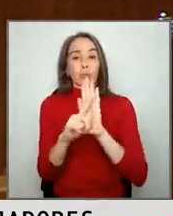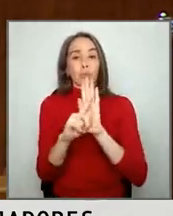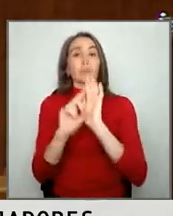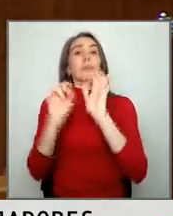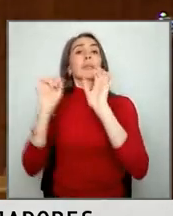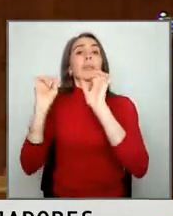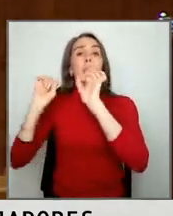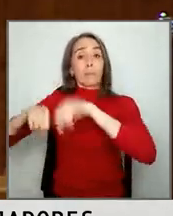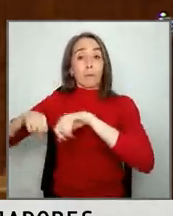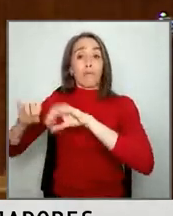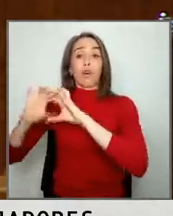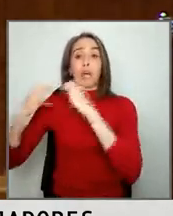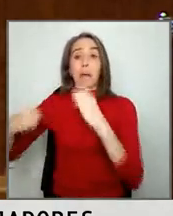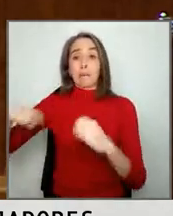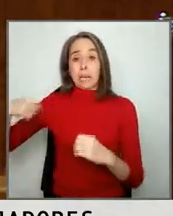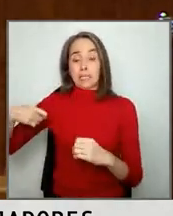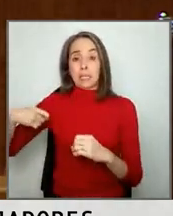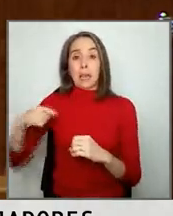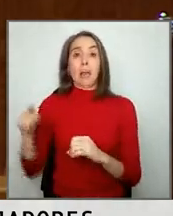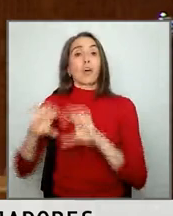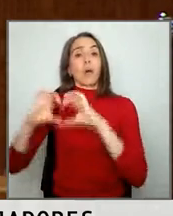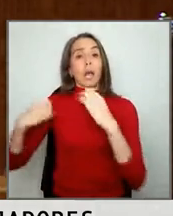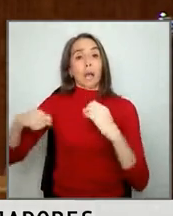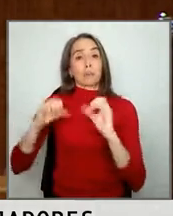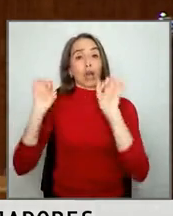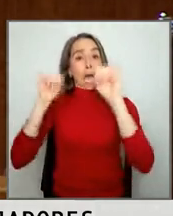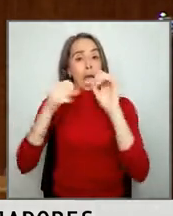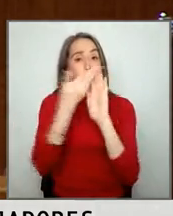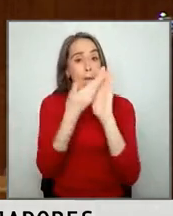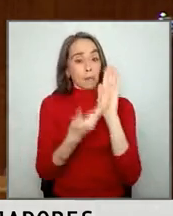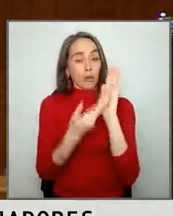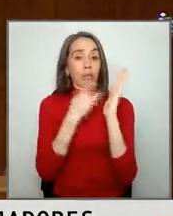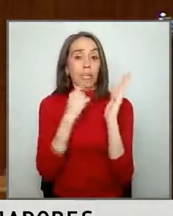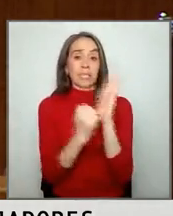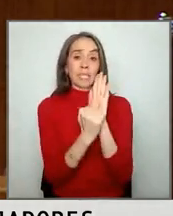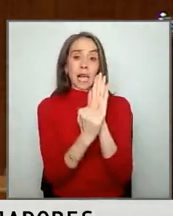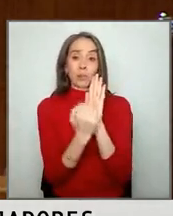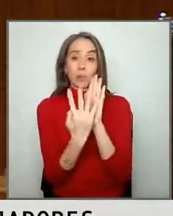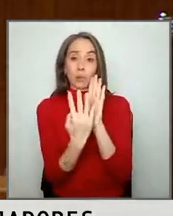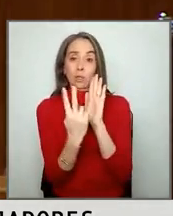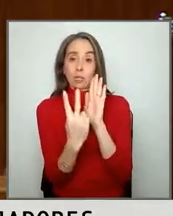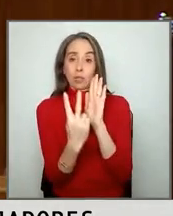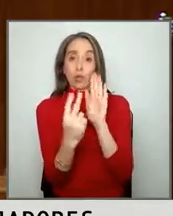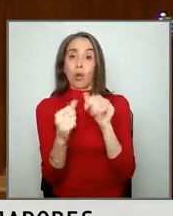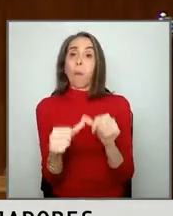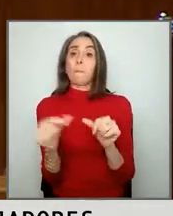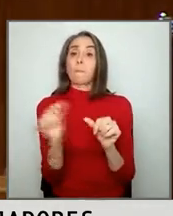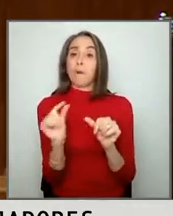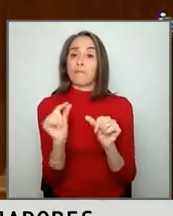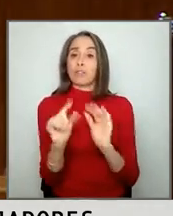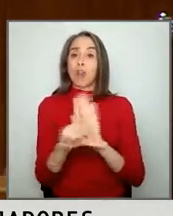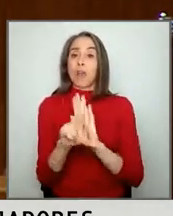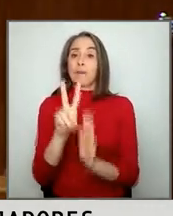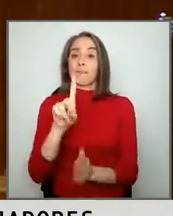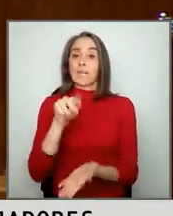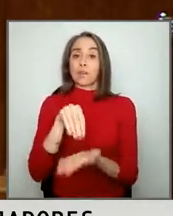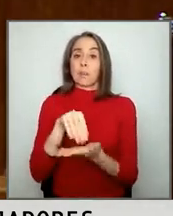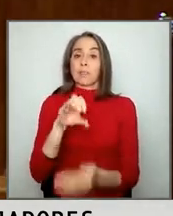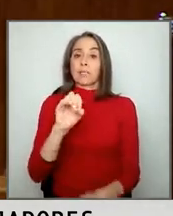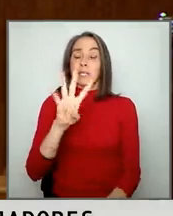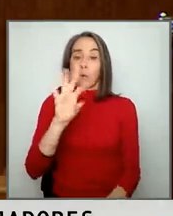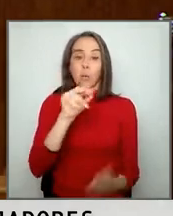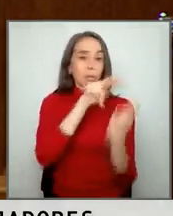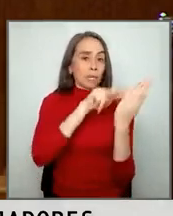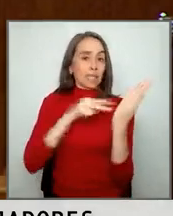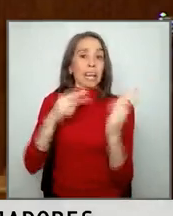el texto aprobado por el senado interpretó el artículo cuadragésimo segundo transitorio de la ley 21.040 que crea